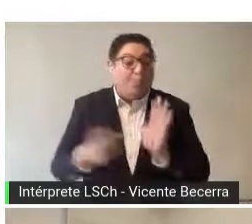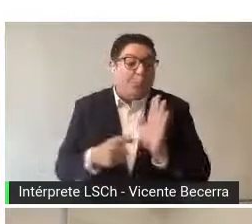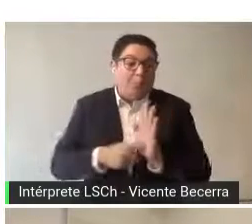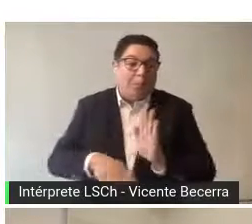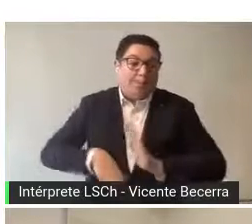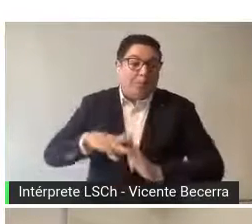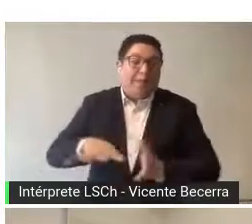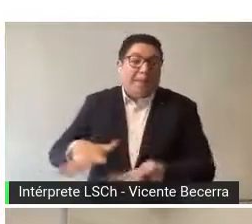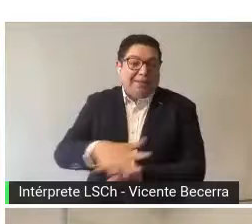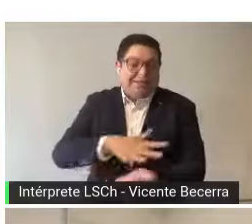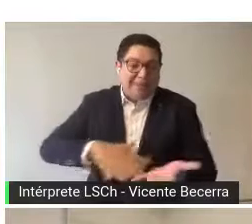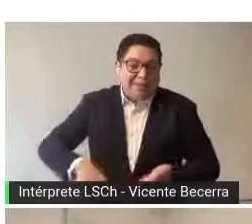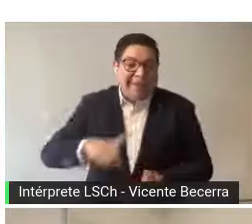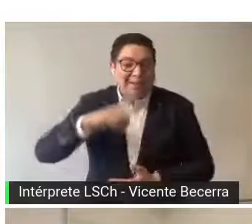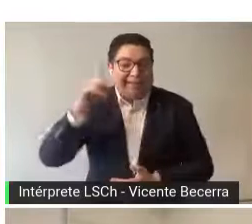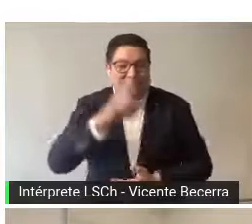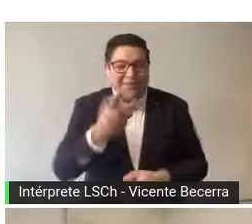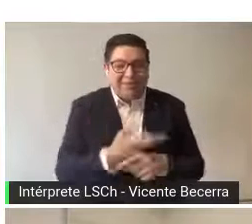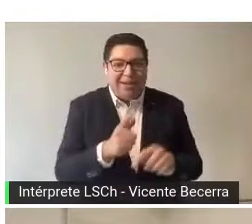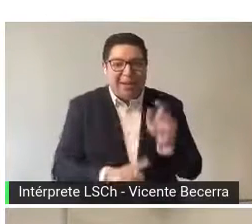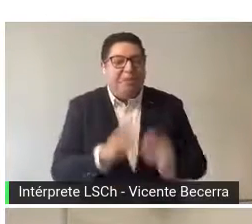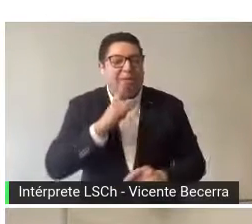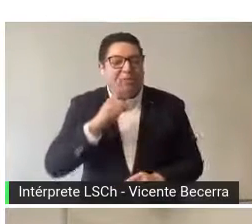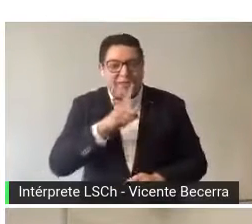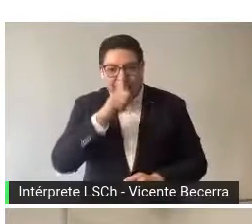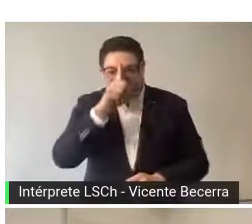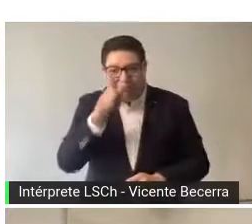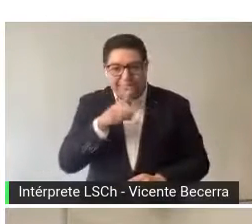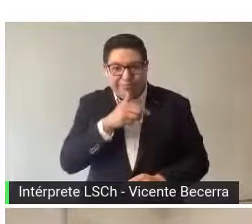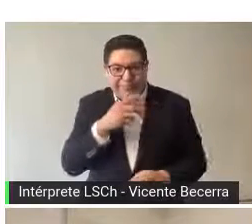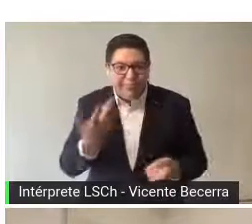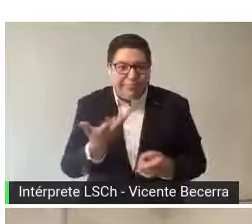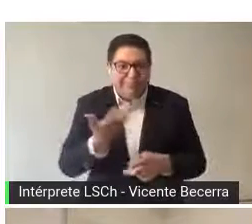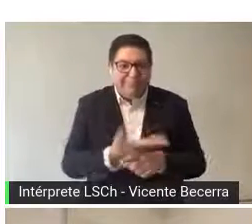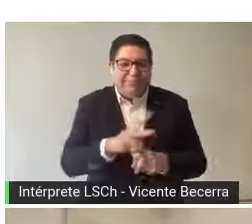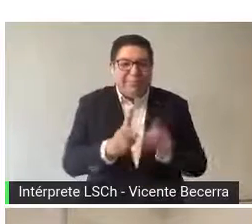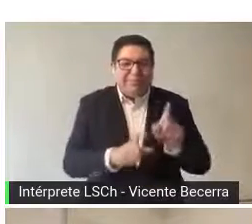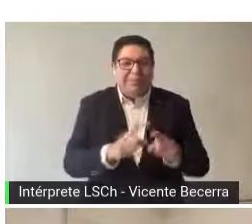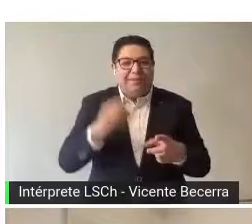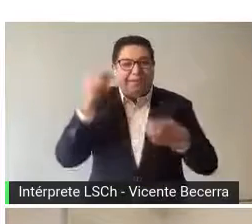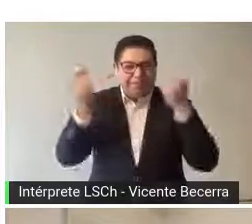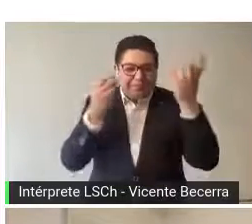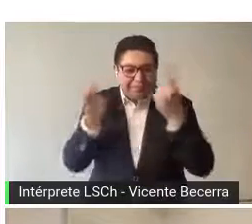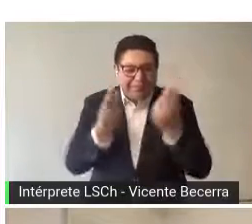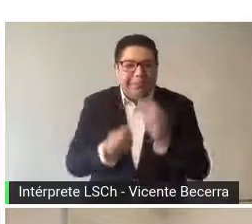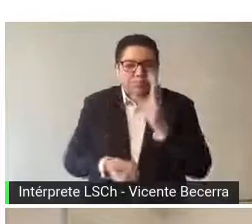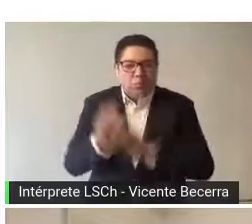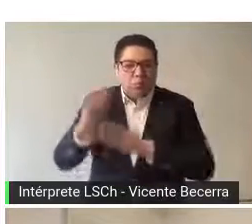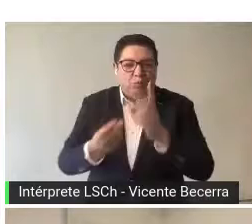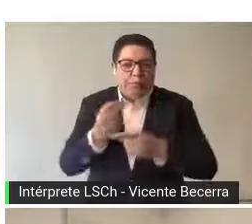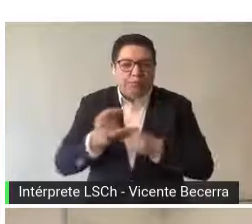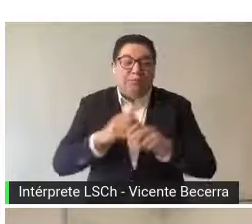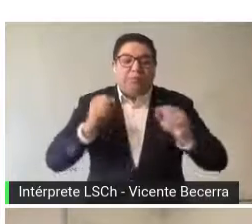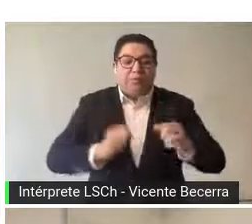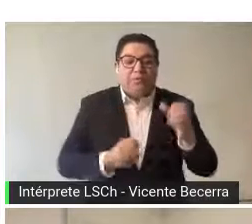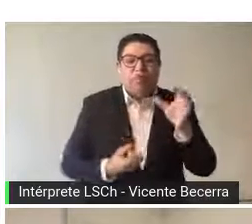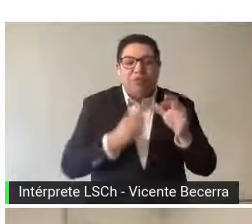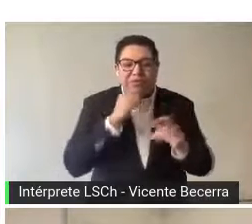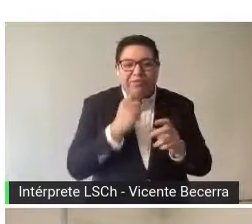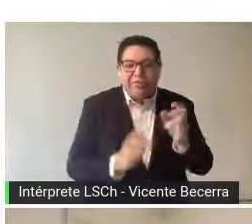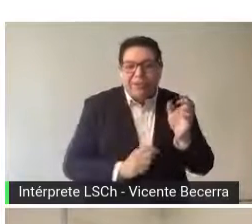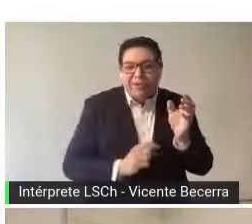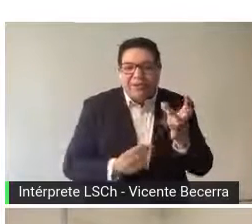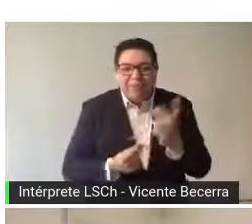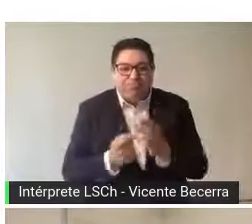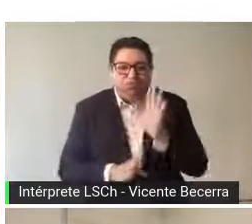crisis, a veces en los momentos de incertidumbre, es donde aparece la innovación y florece, ¿cierto?, las nuevas